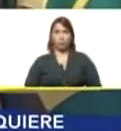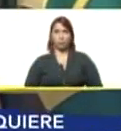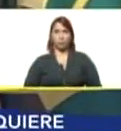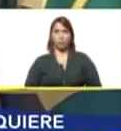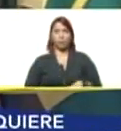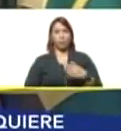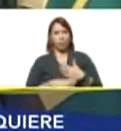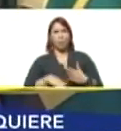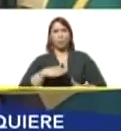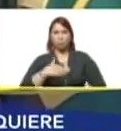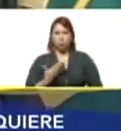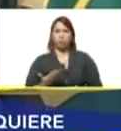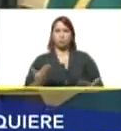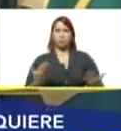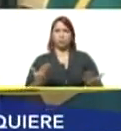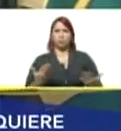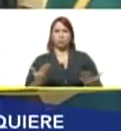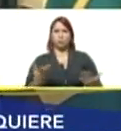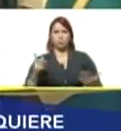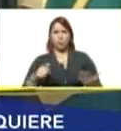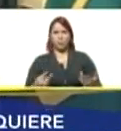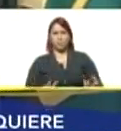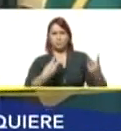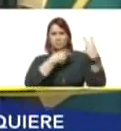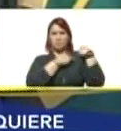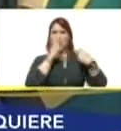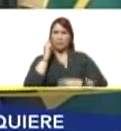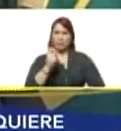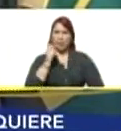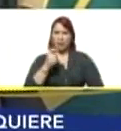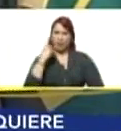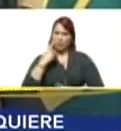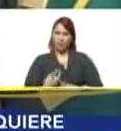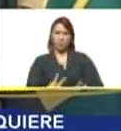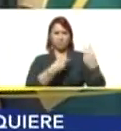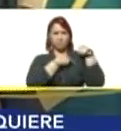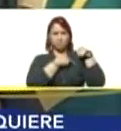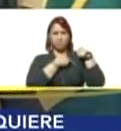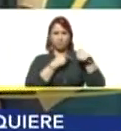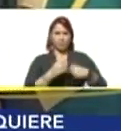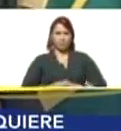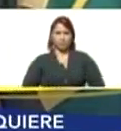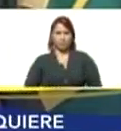Vamos a ponernos para tarea, como dicen por allá.